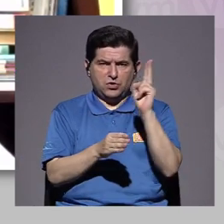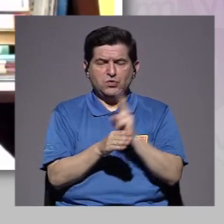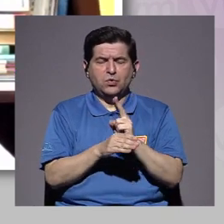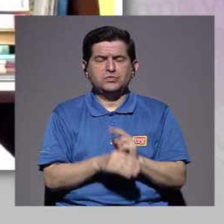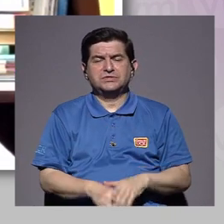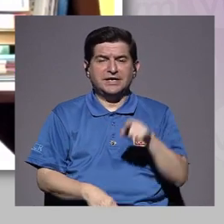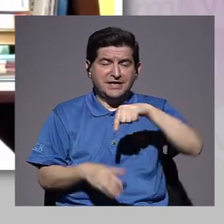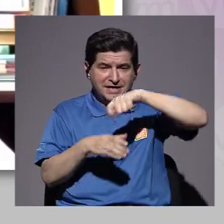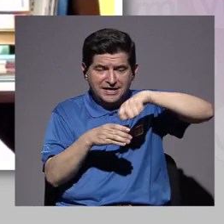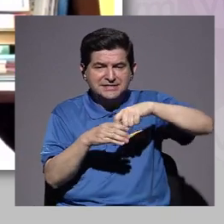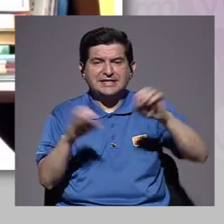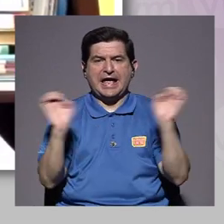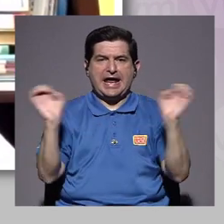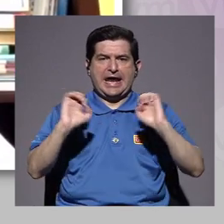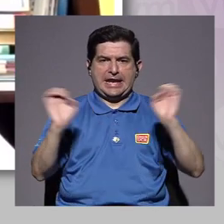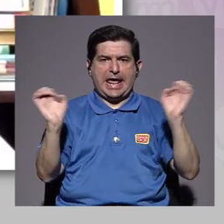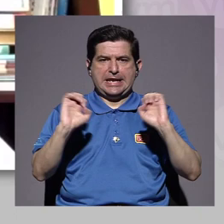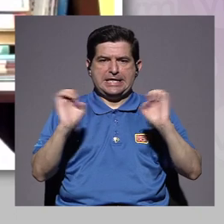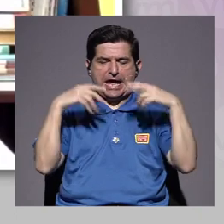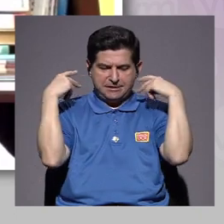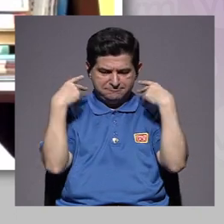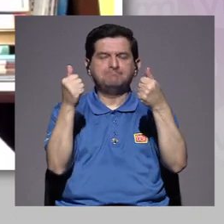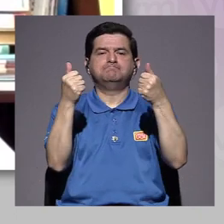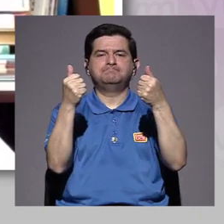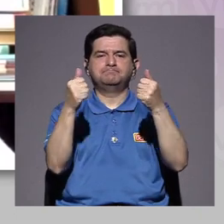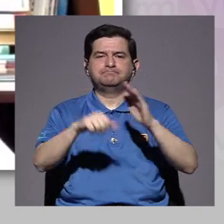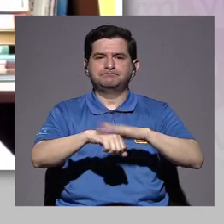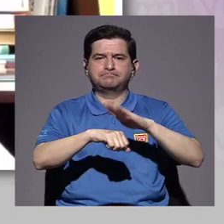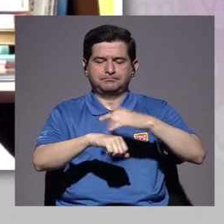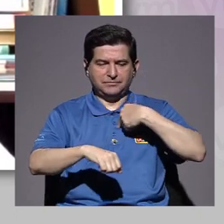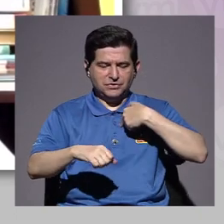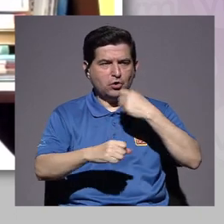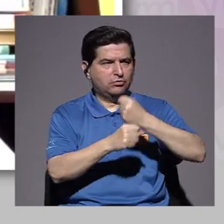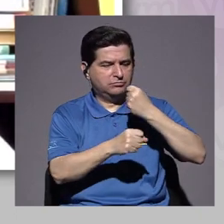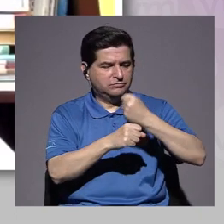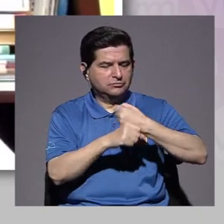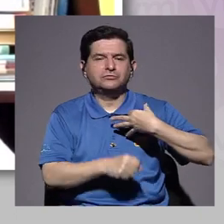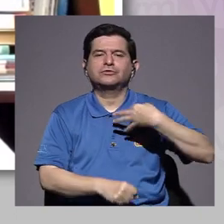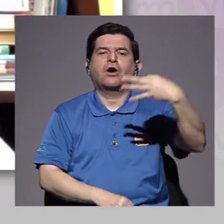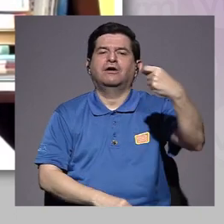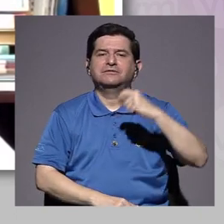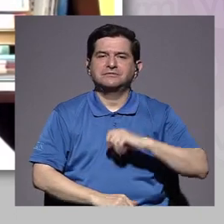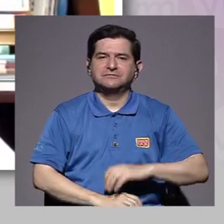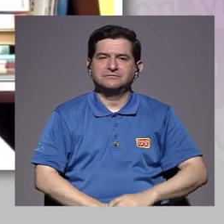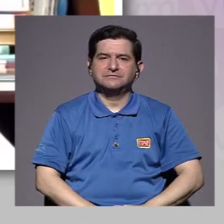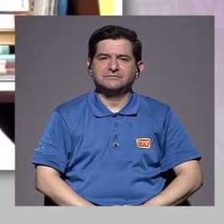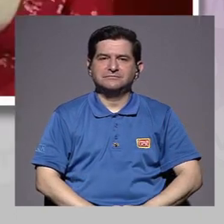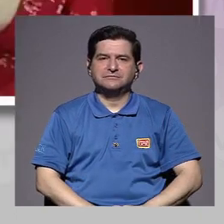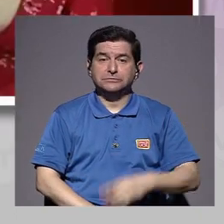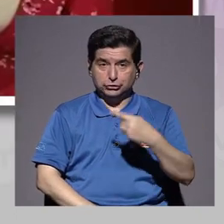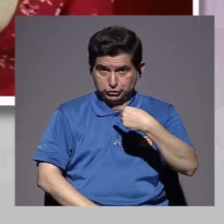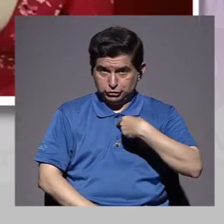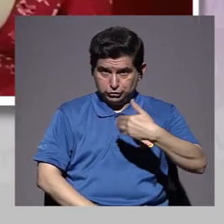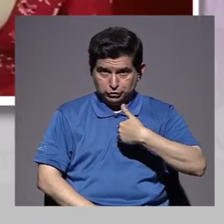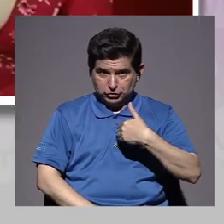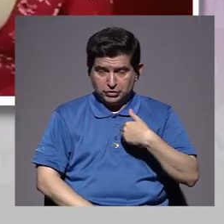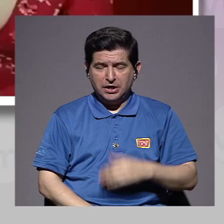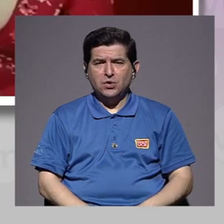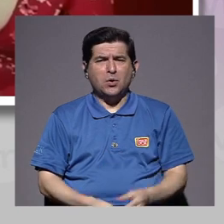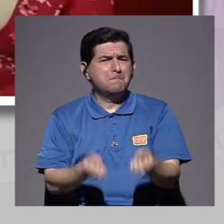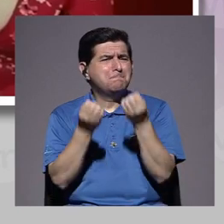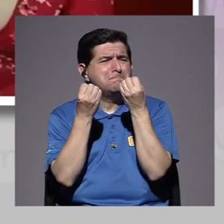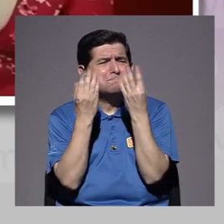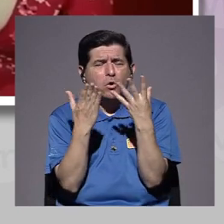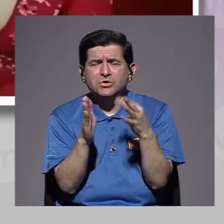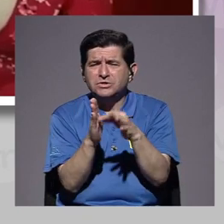ese azúcar como energía inmediata, que me permite hacer las tareas de todos los días. Si yo tengo un